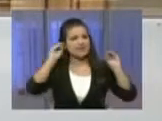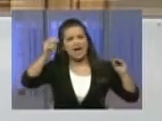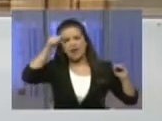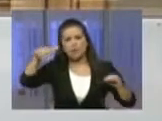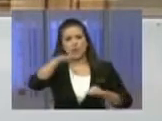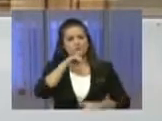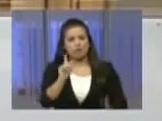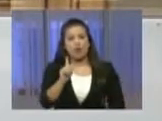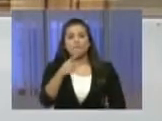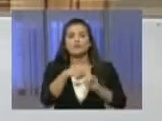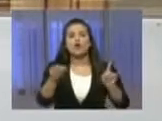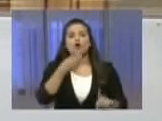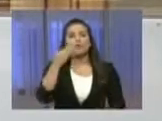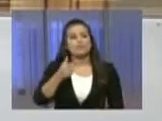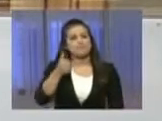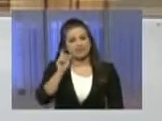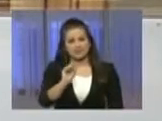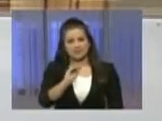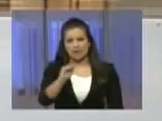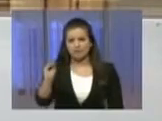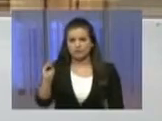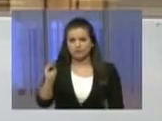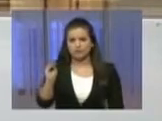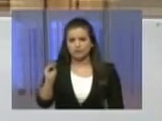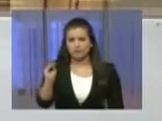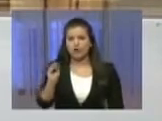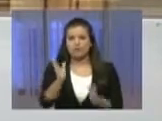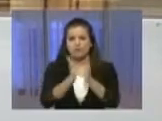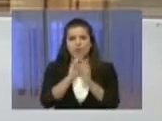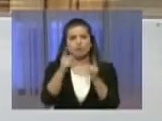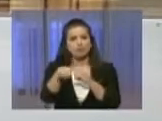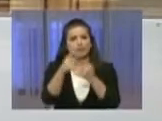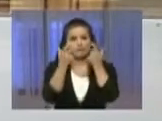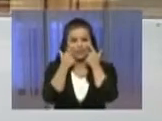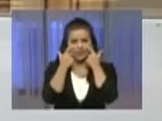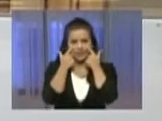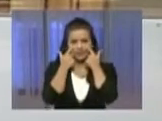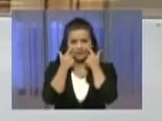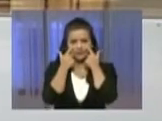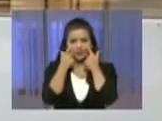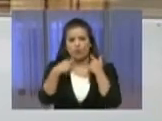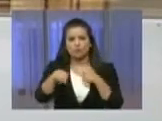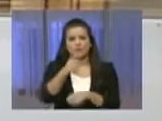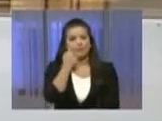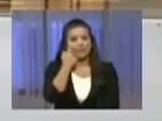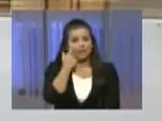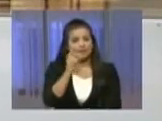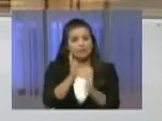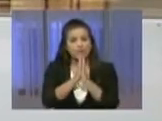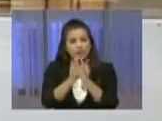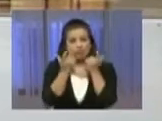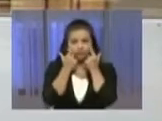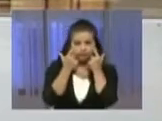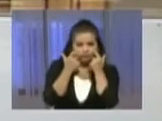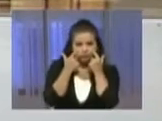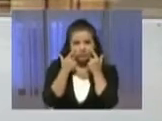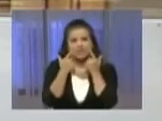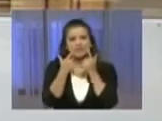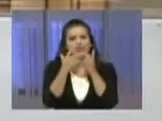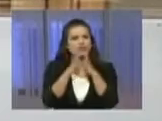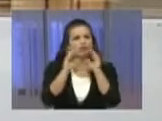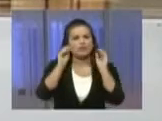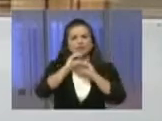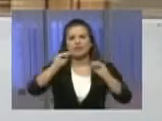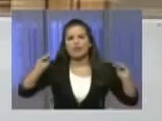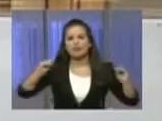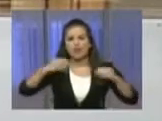llamo sobre todo a la juventud a estar alerta a estar alerta de estos llamados a la violencia de este